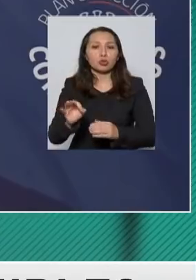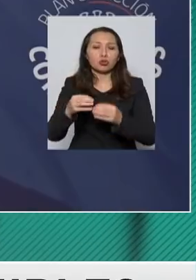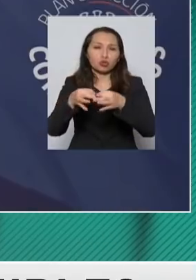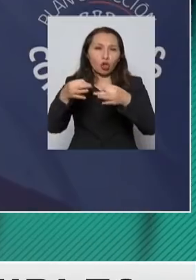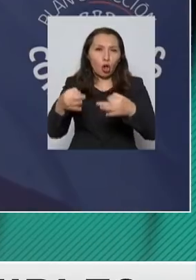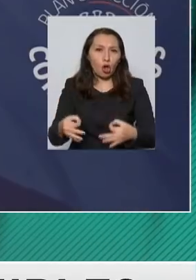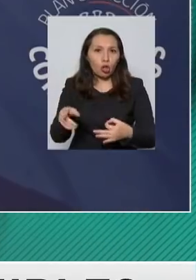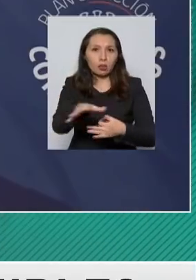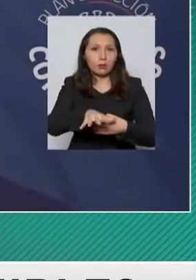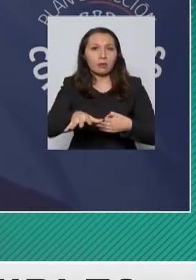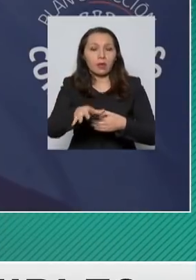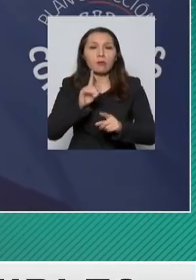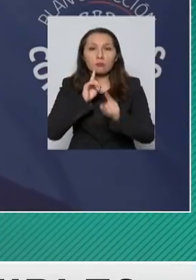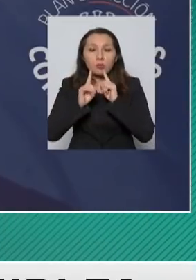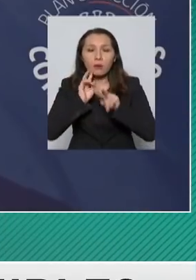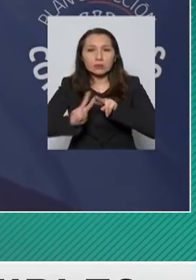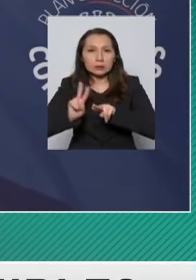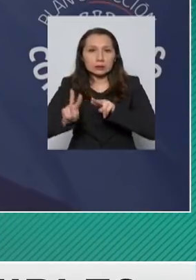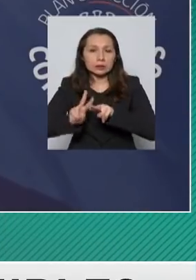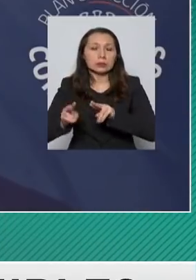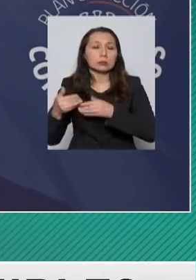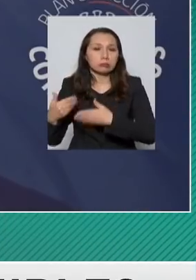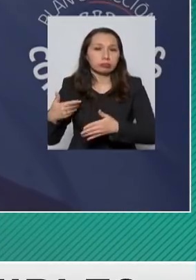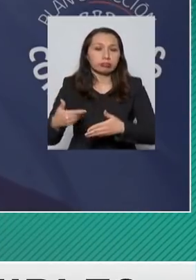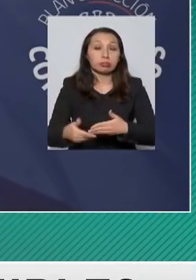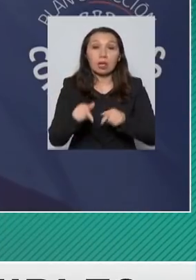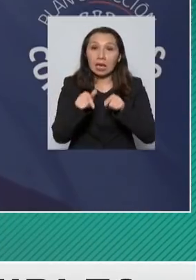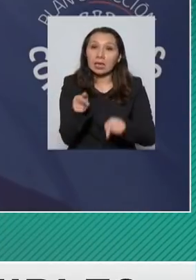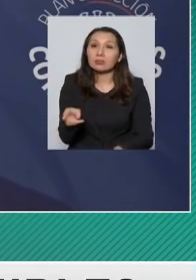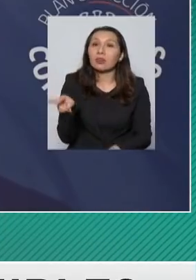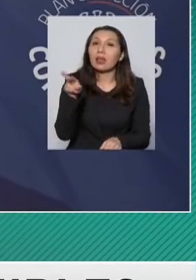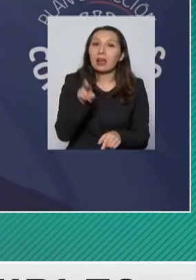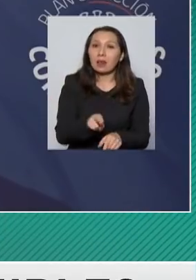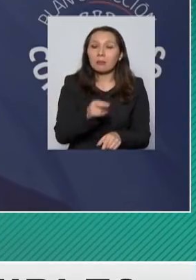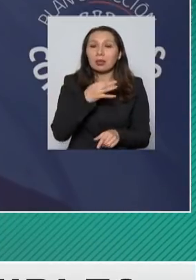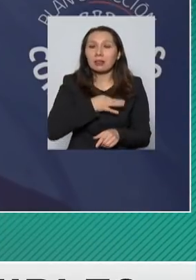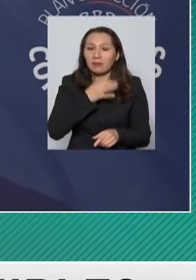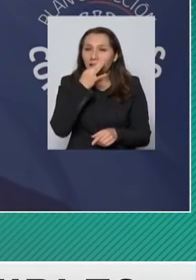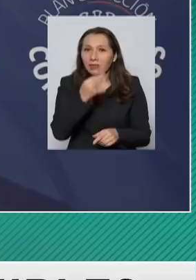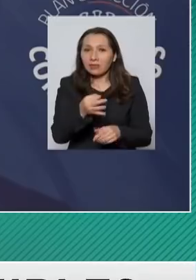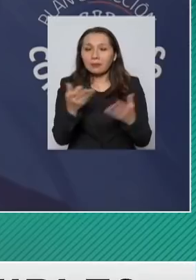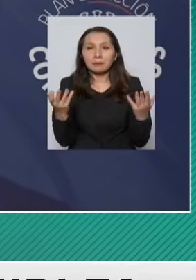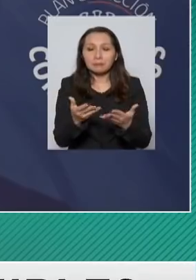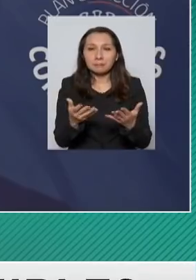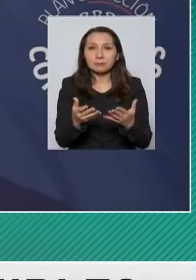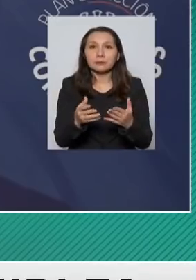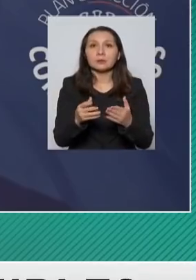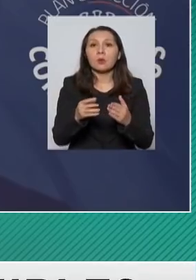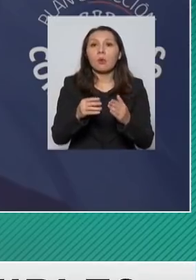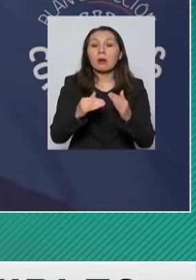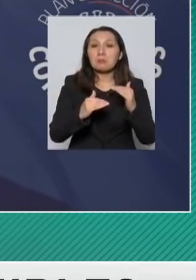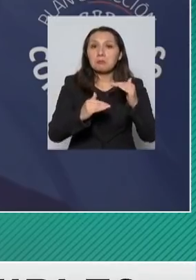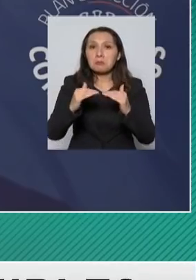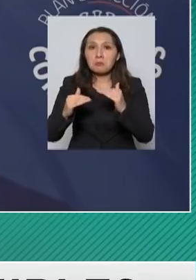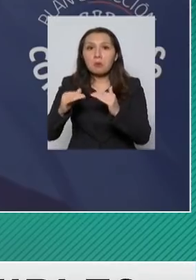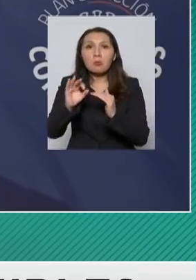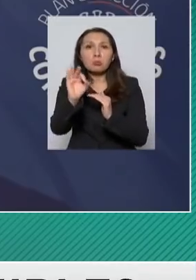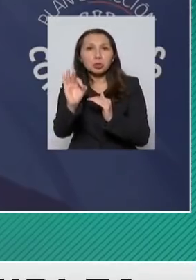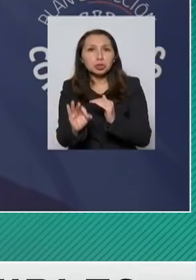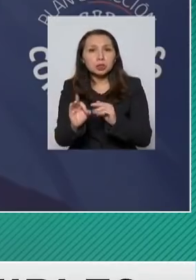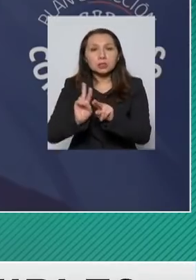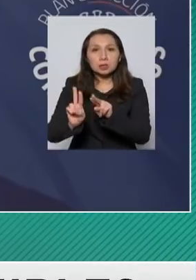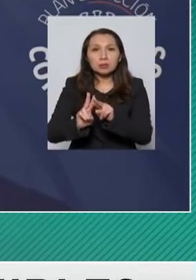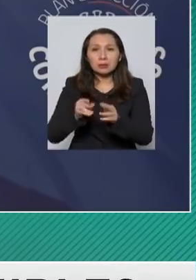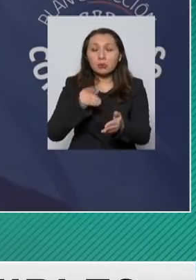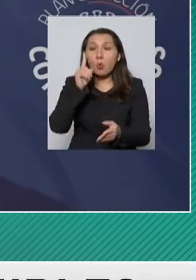de exámenes que hemos tomado. Esto, quiero recalcarlo, es una de las tasas de exámenes realizados